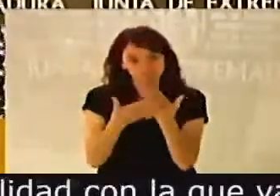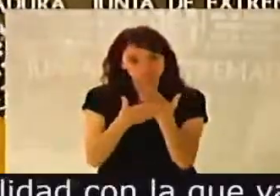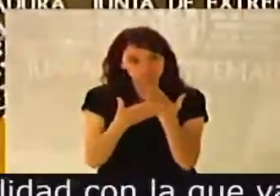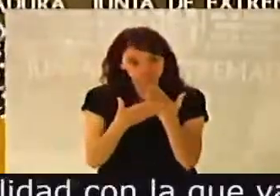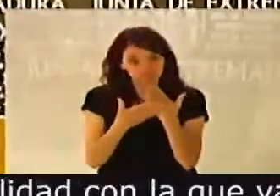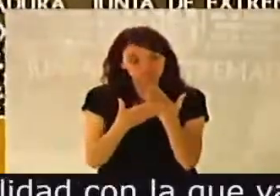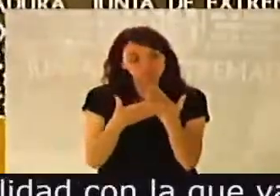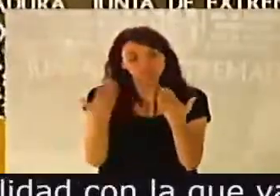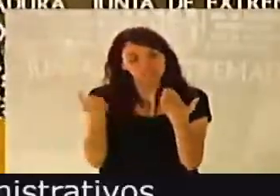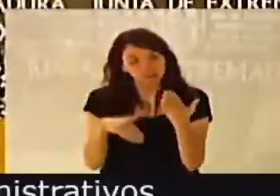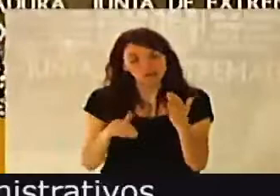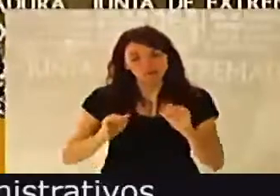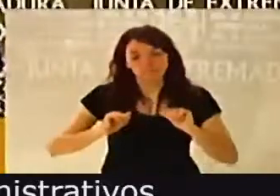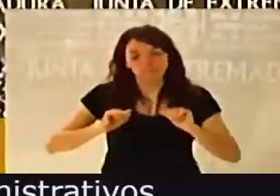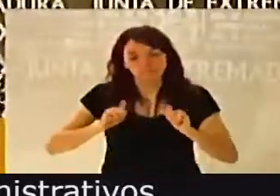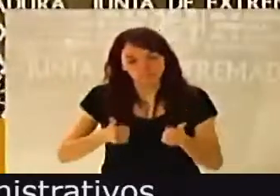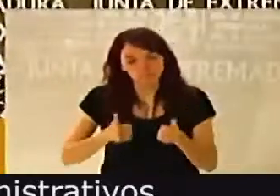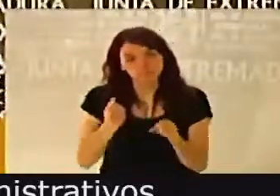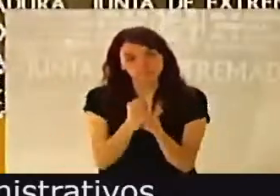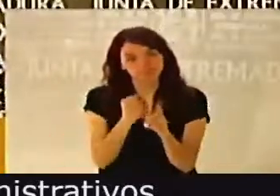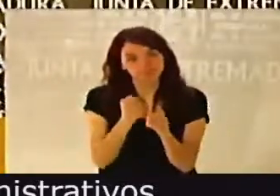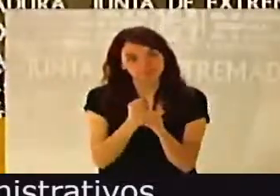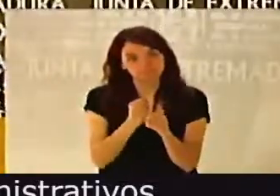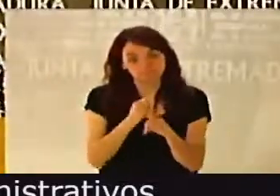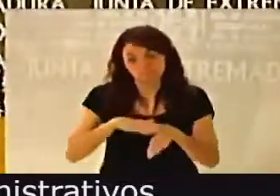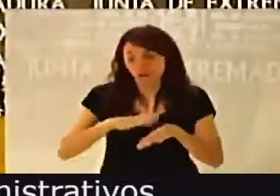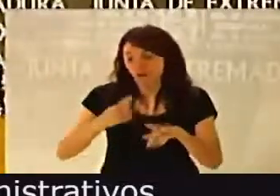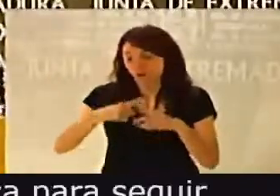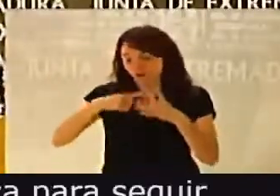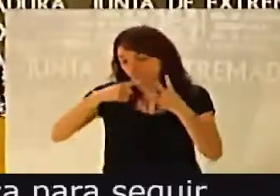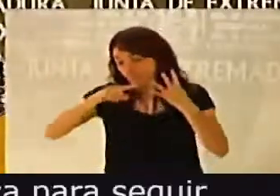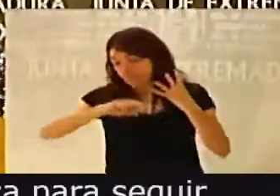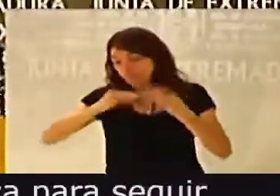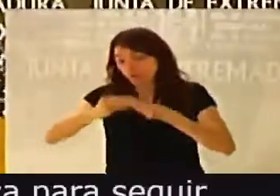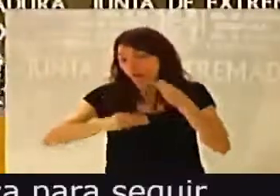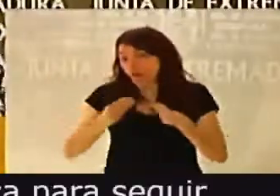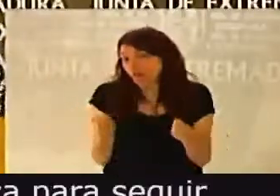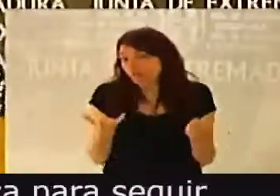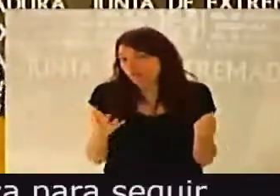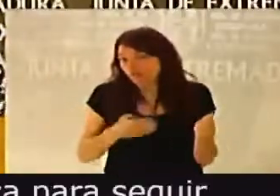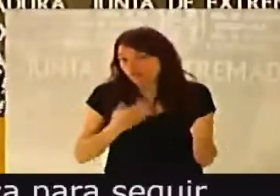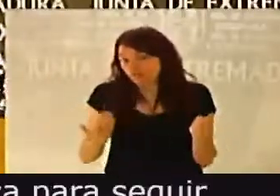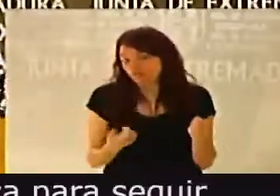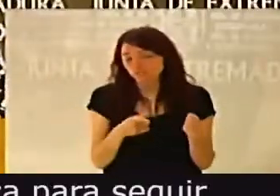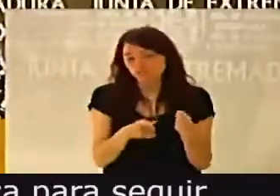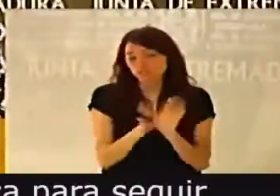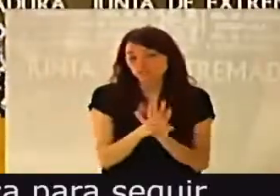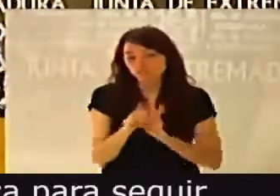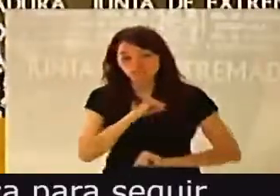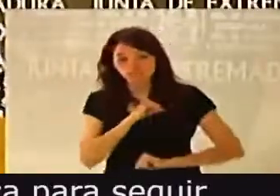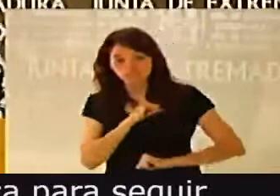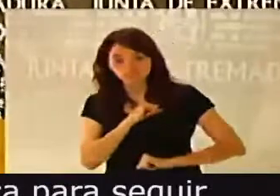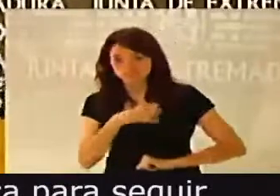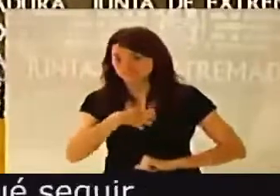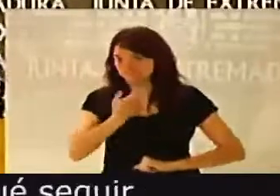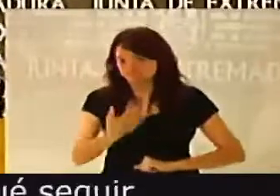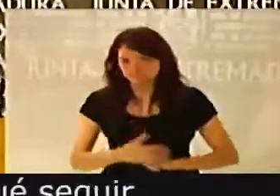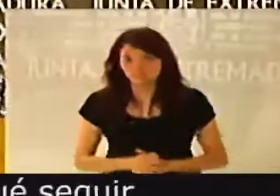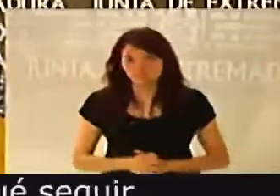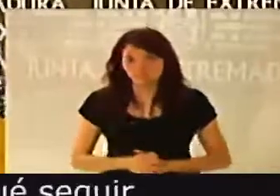a trabajar la Administración autonómica para seguir haciendo cosas que no deben o no tienen por qué seguir esperando. Se trata de